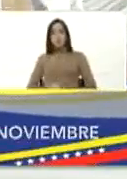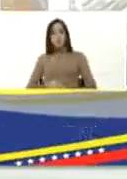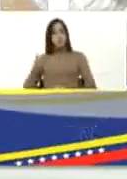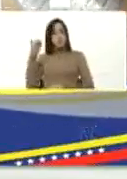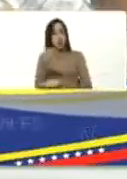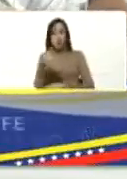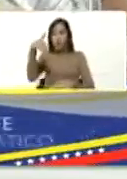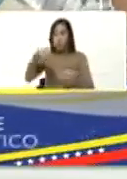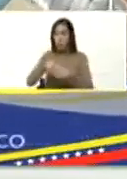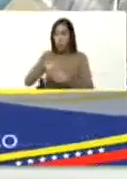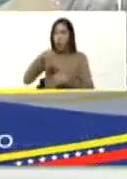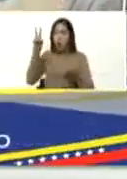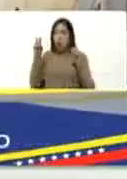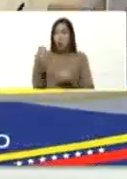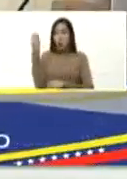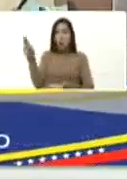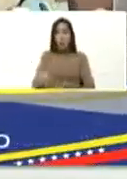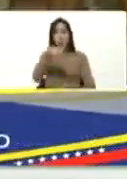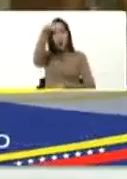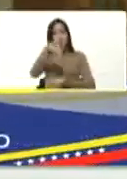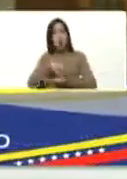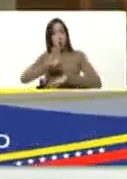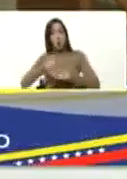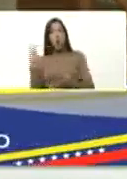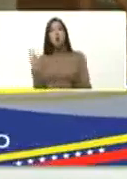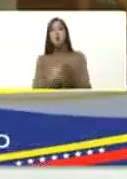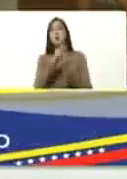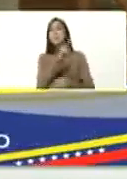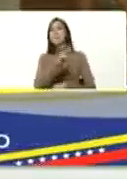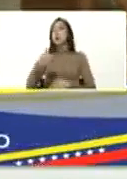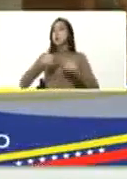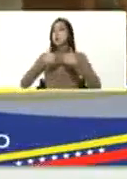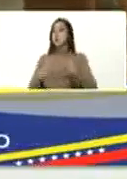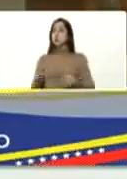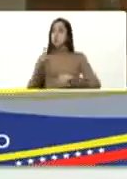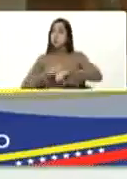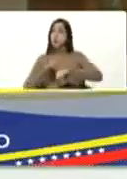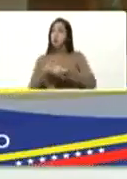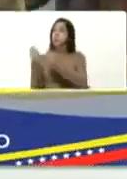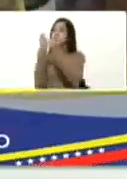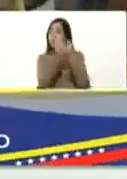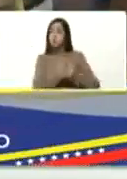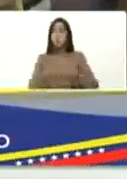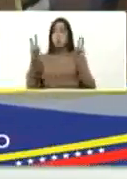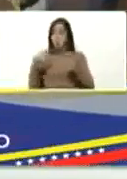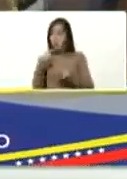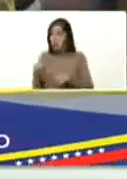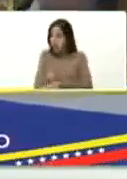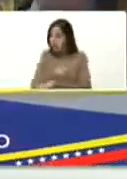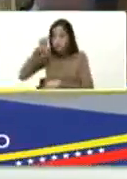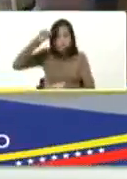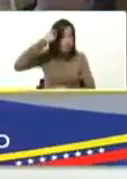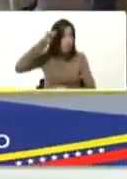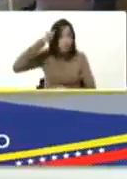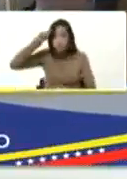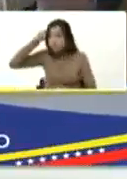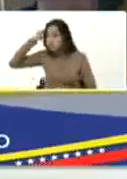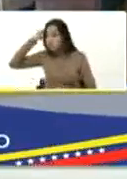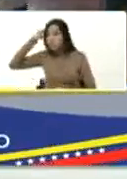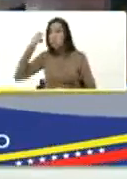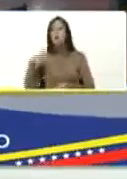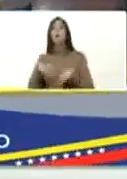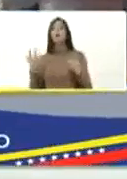por una nueva Asamblea Nacional porque el 2021 se abre una nueva época económica. ¿Se los dije o no se los dije?